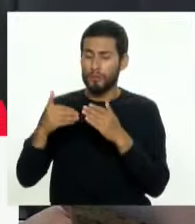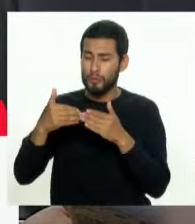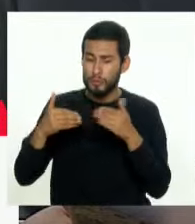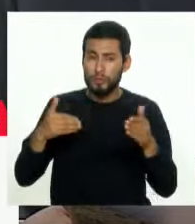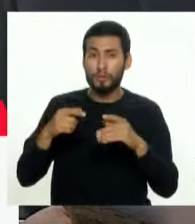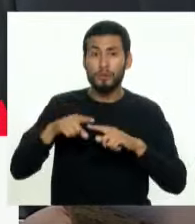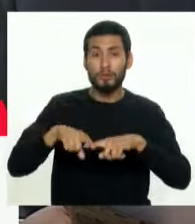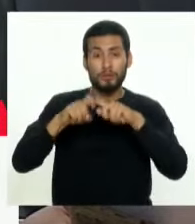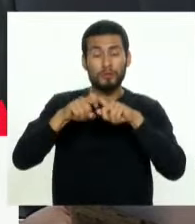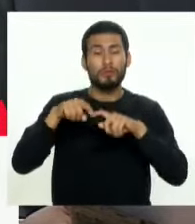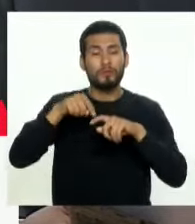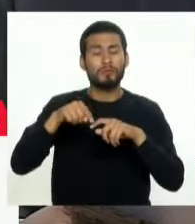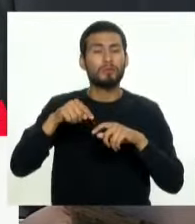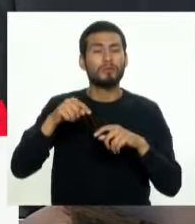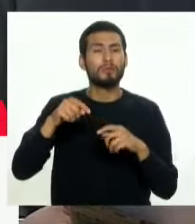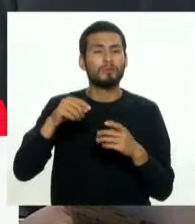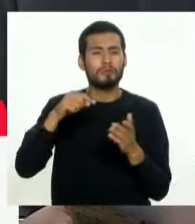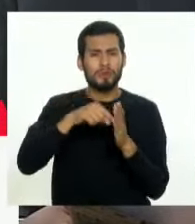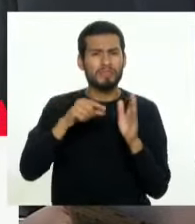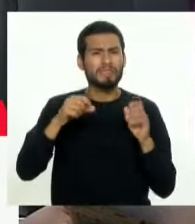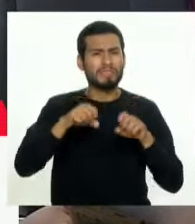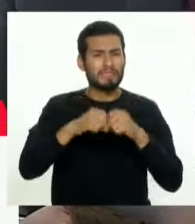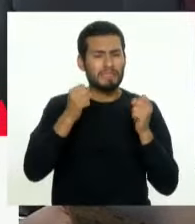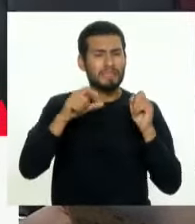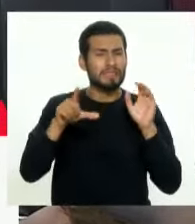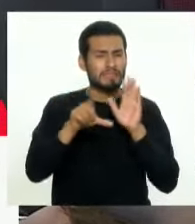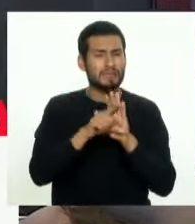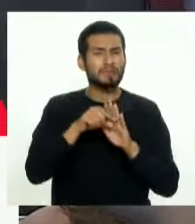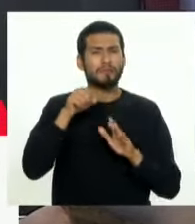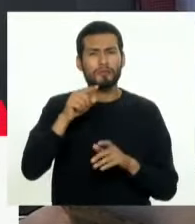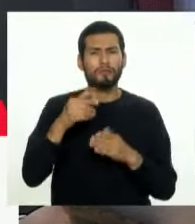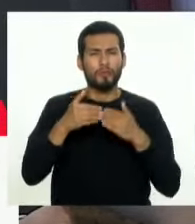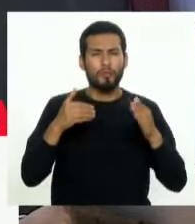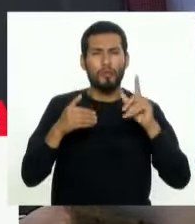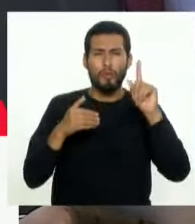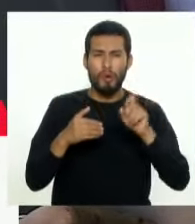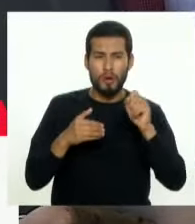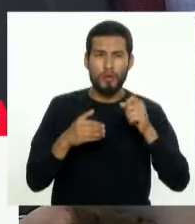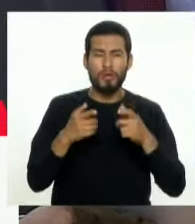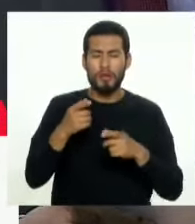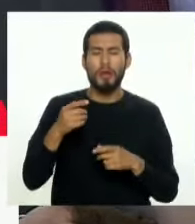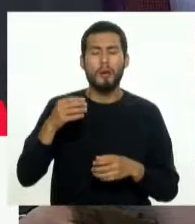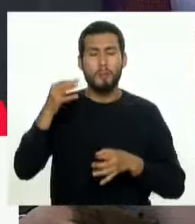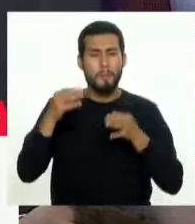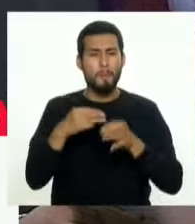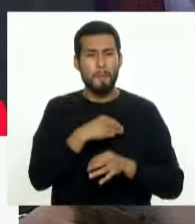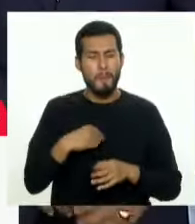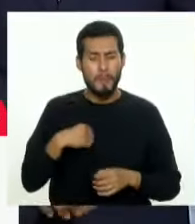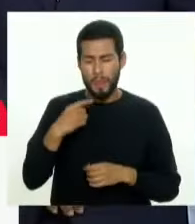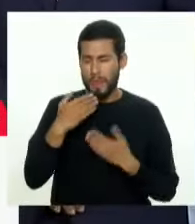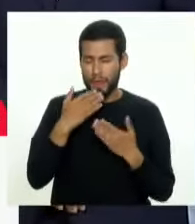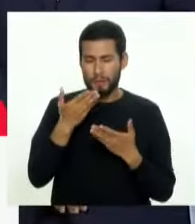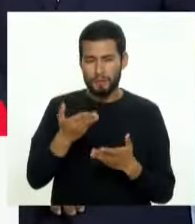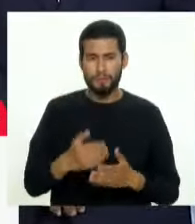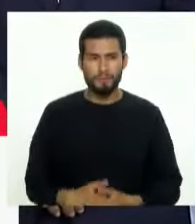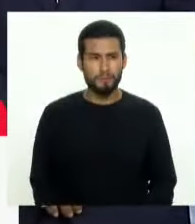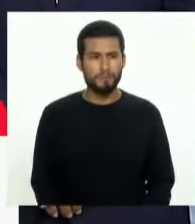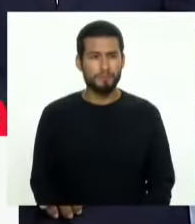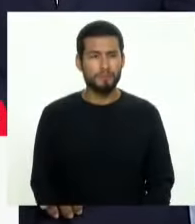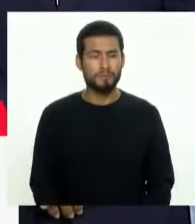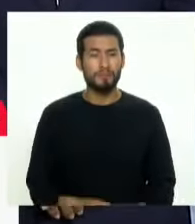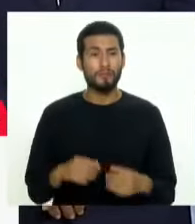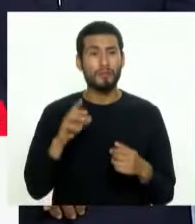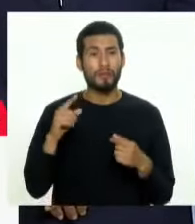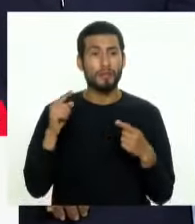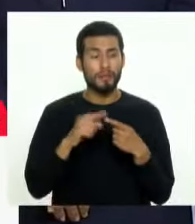la suspensión de la prescripción de delitos a máximo de un año, de repente el ministro de Justicia. Muchísimas gracias. Gracias. Respecto a su